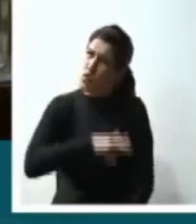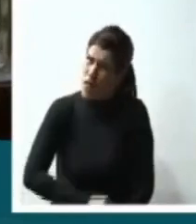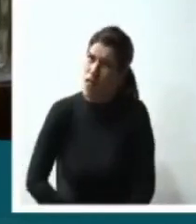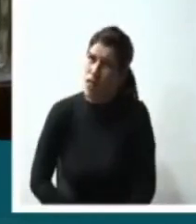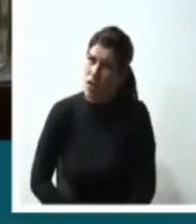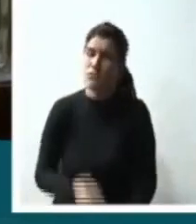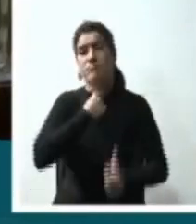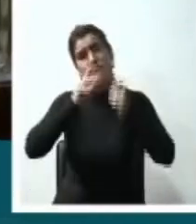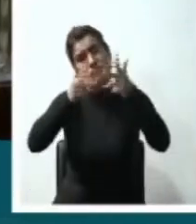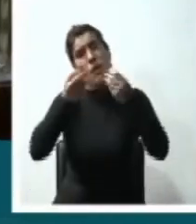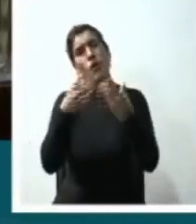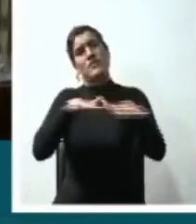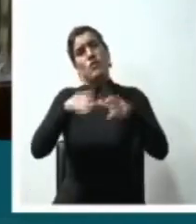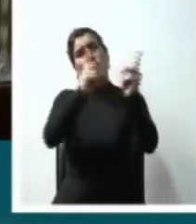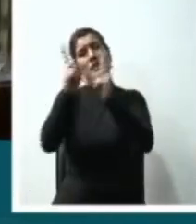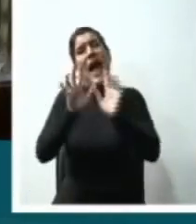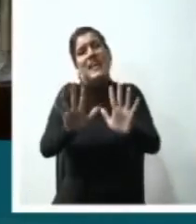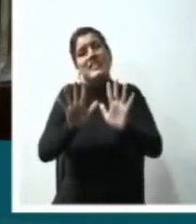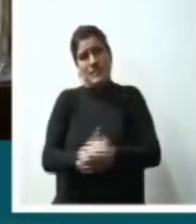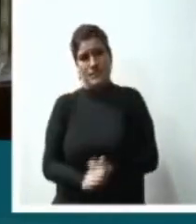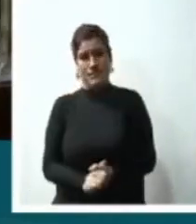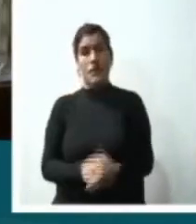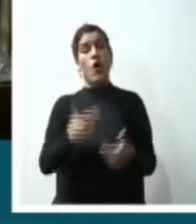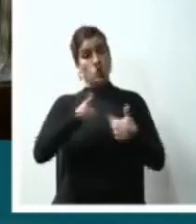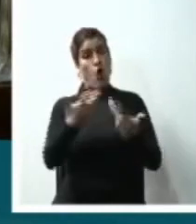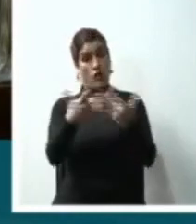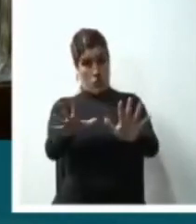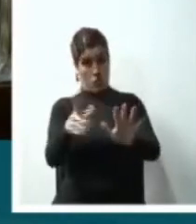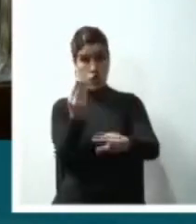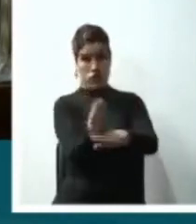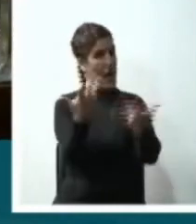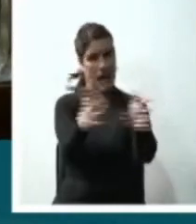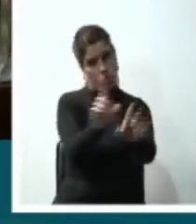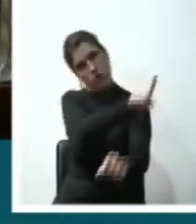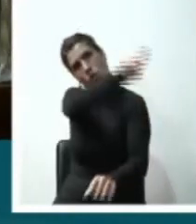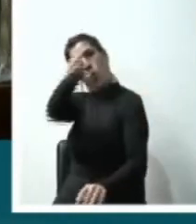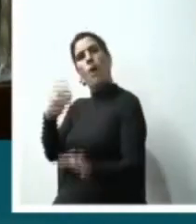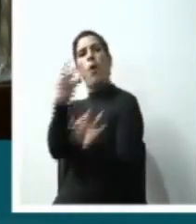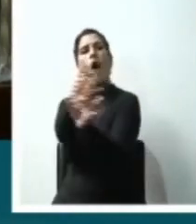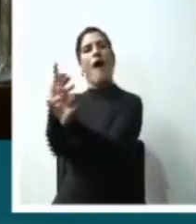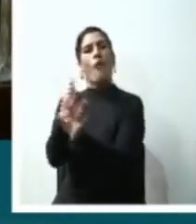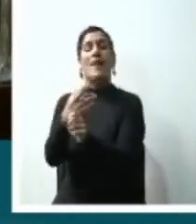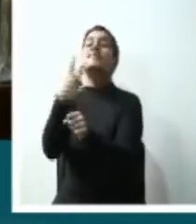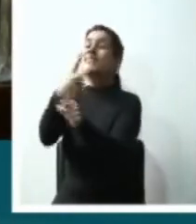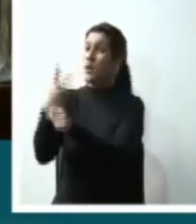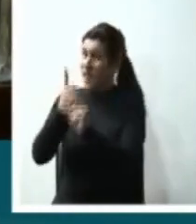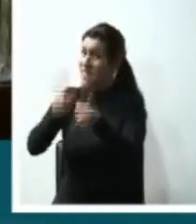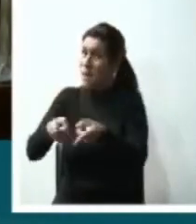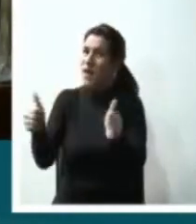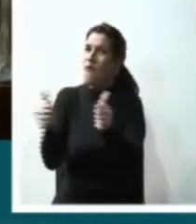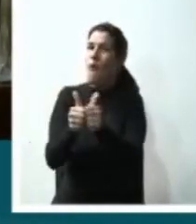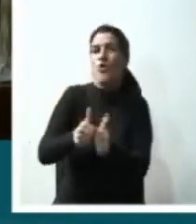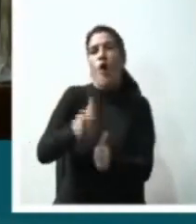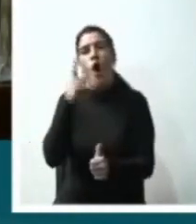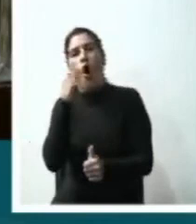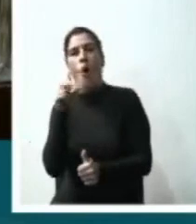situación de la docencia. Renuncio y vuelvo a las escuelas secundarias también, con las pibas y con los